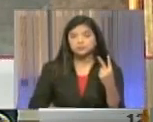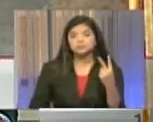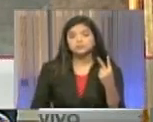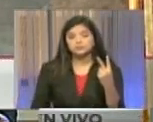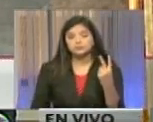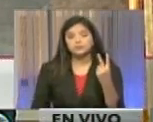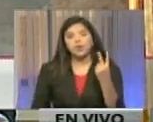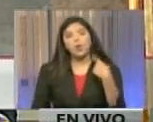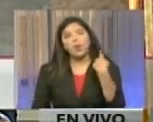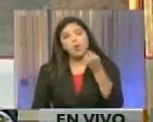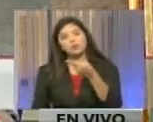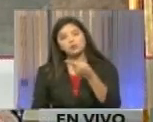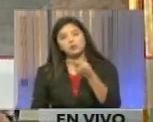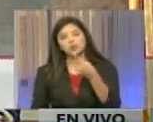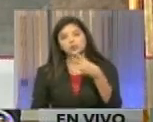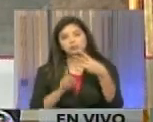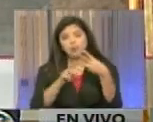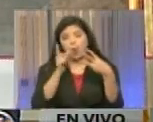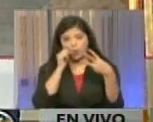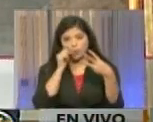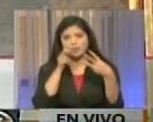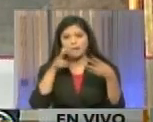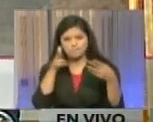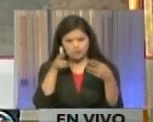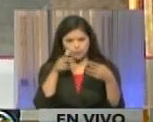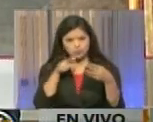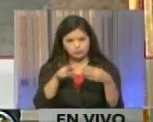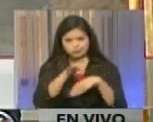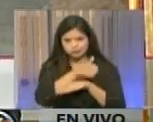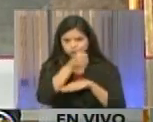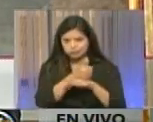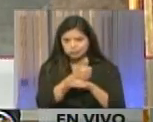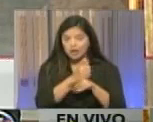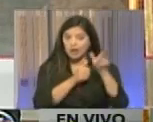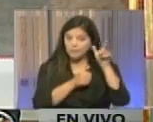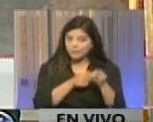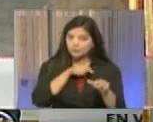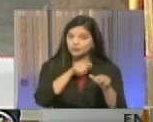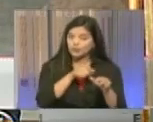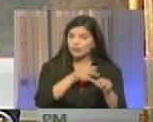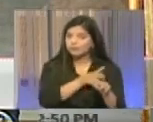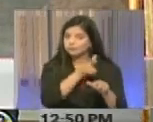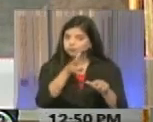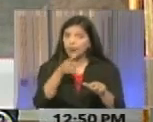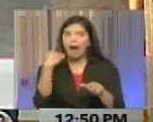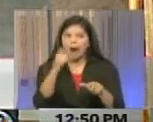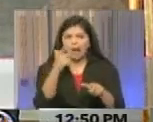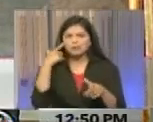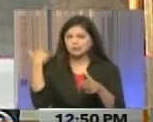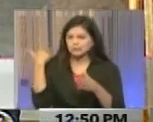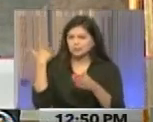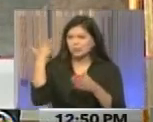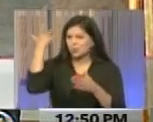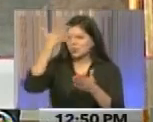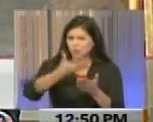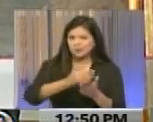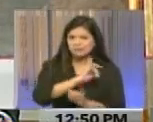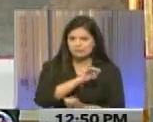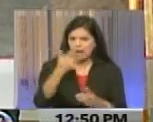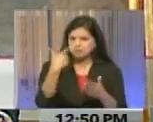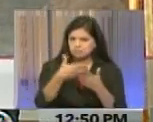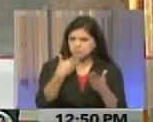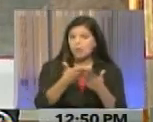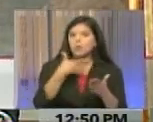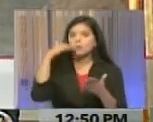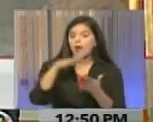El otro, el sicario, una persona que tiene antecedentes por homicidio.